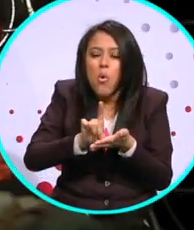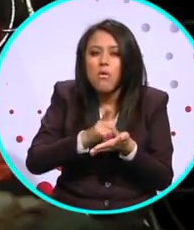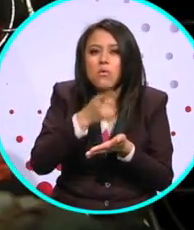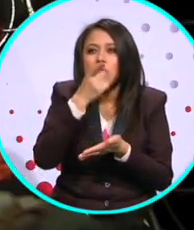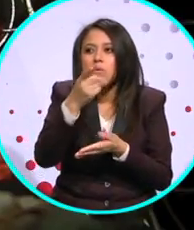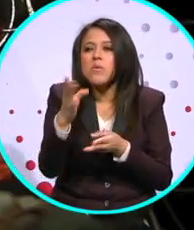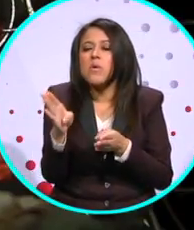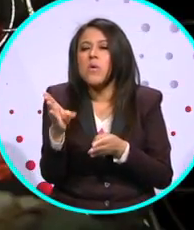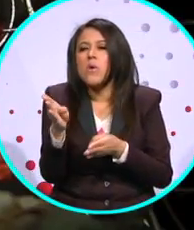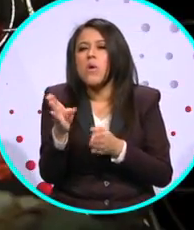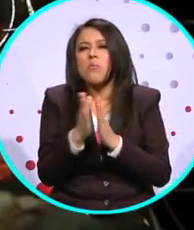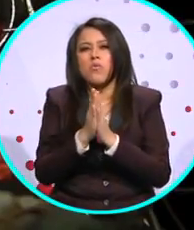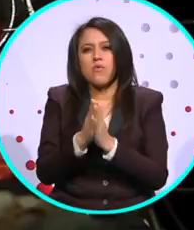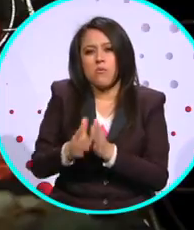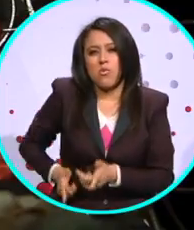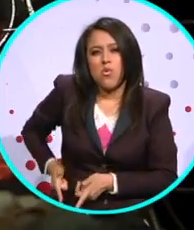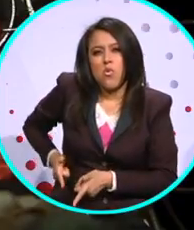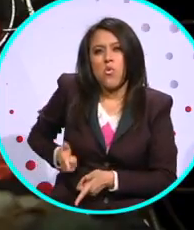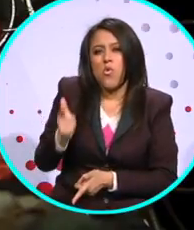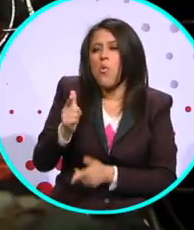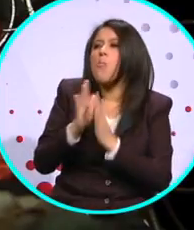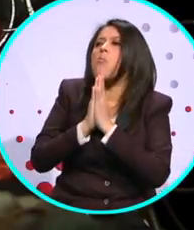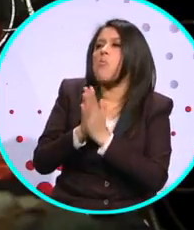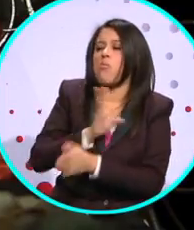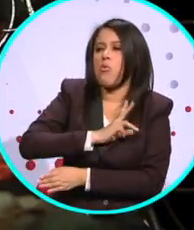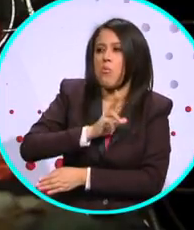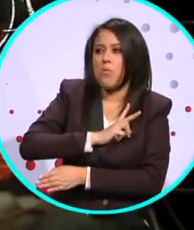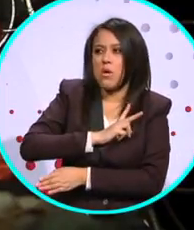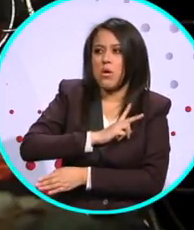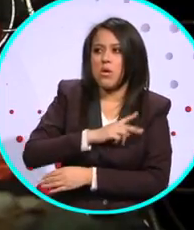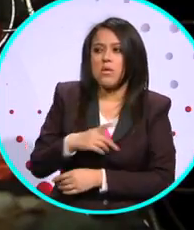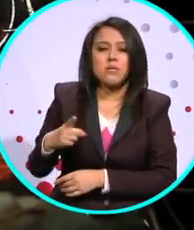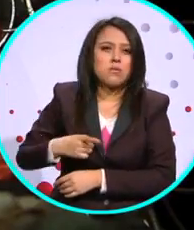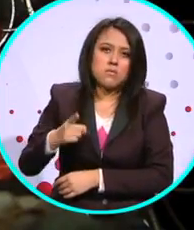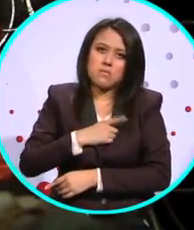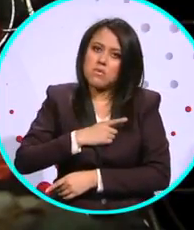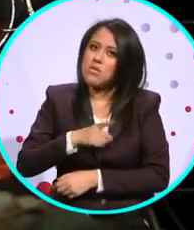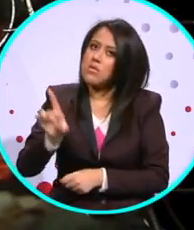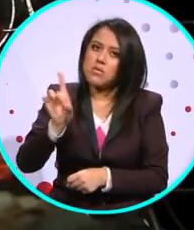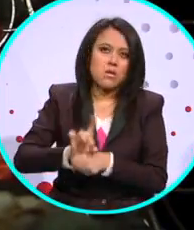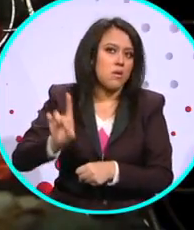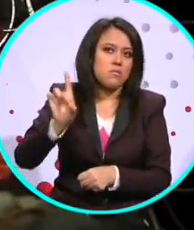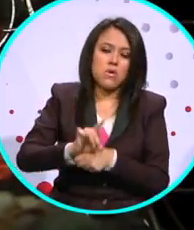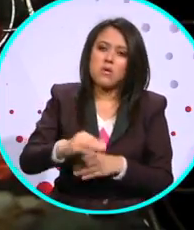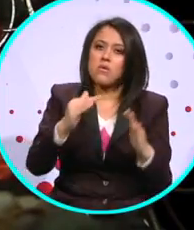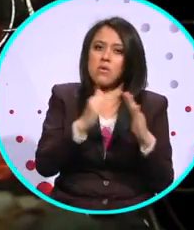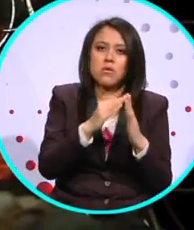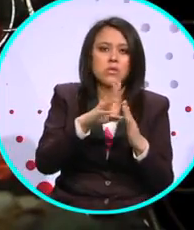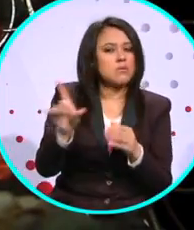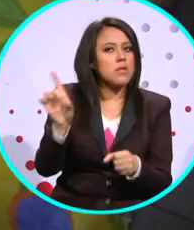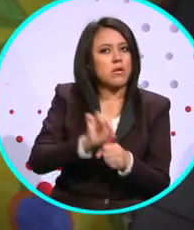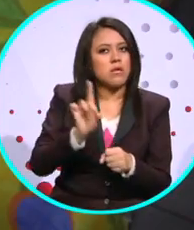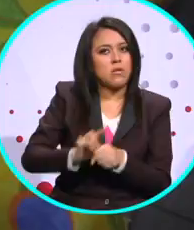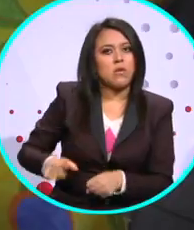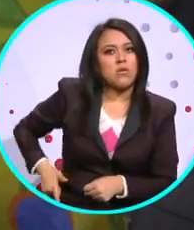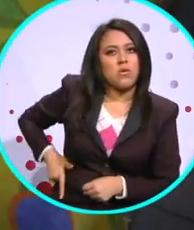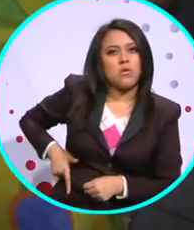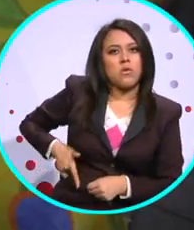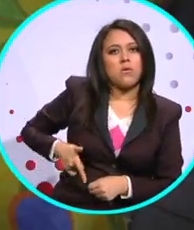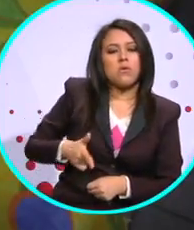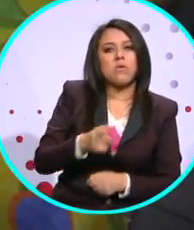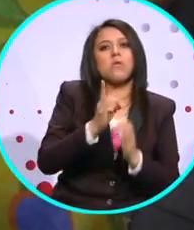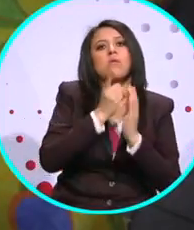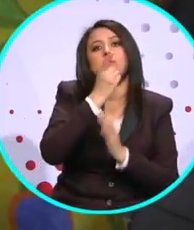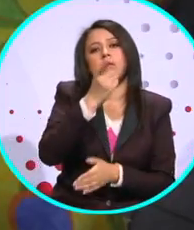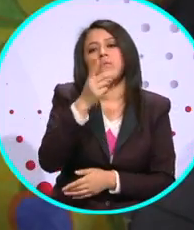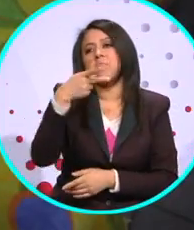más insistencia su arma de cargo. El arma de cargo es que te la llevas todos los días a la casa, o sea, no la sueltas para nada. Asegura que sus